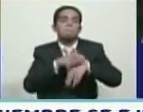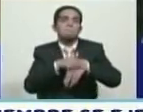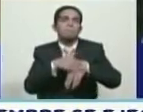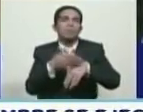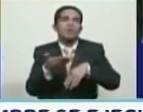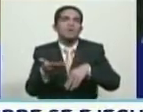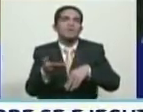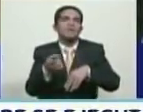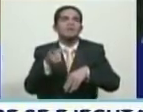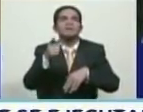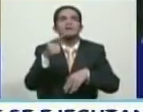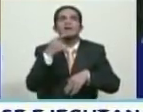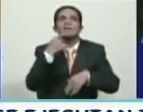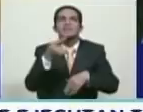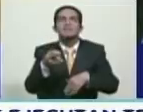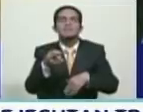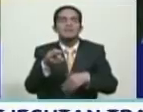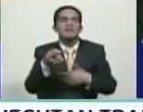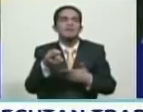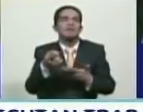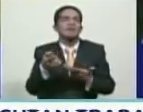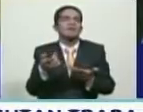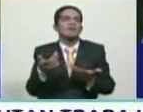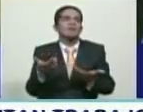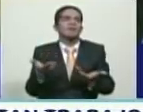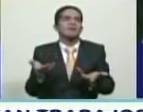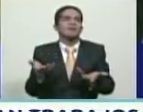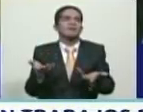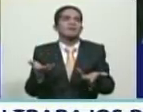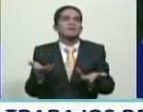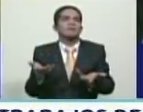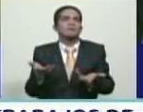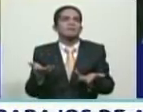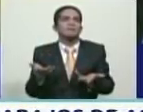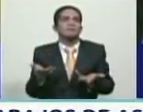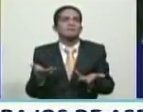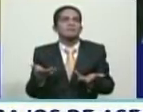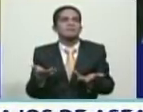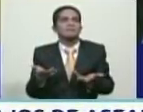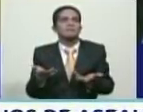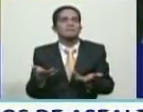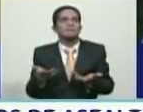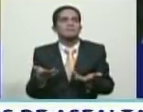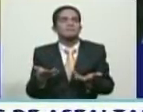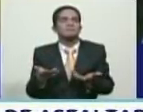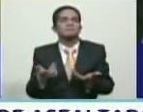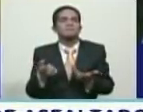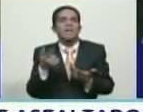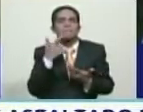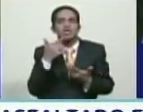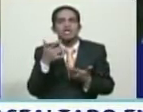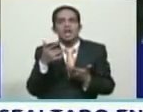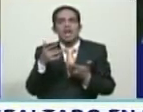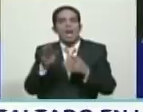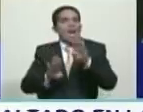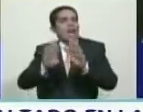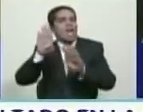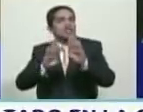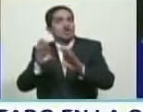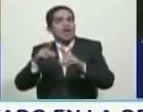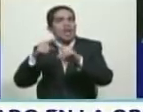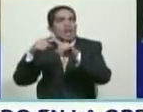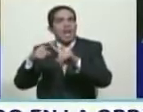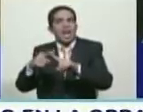your side loses an election. No porque la parte que usted apoya pierde en las elecciones, usted tiene el